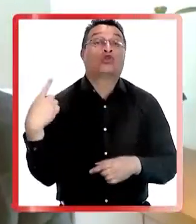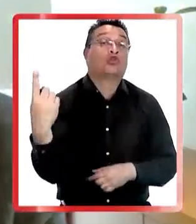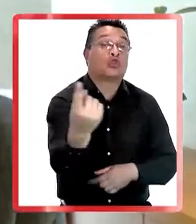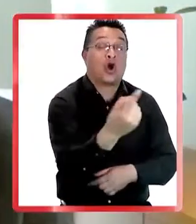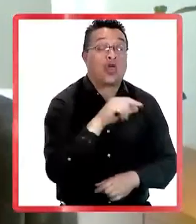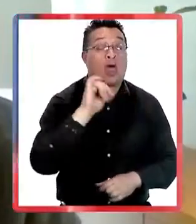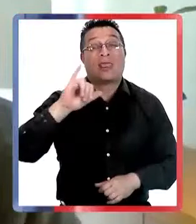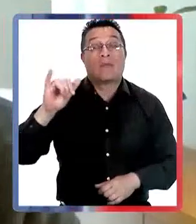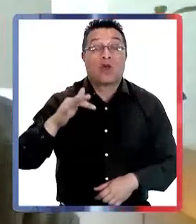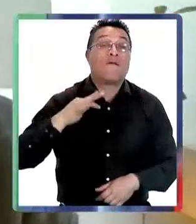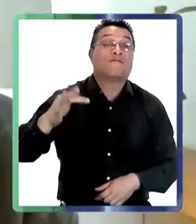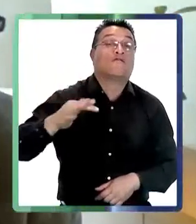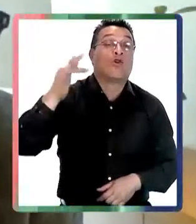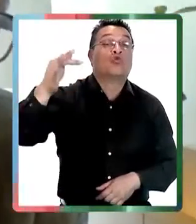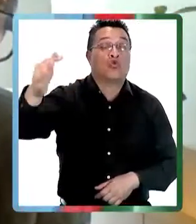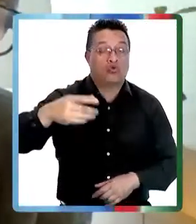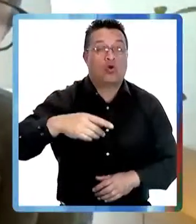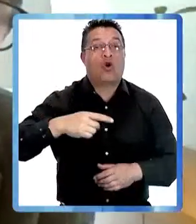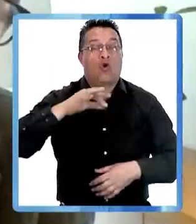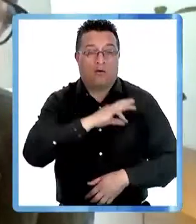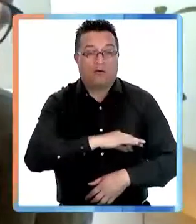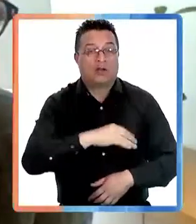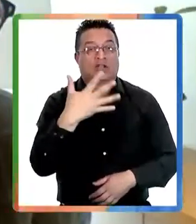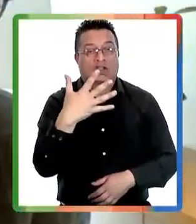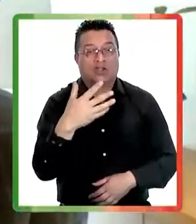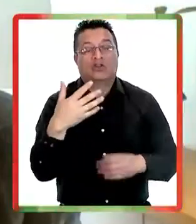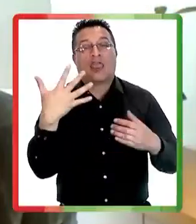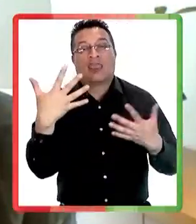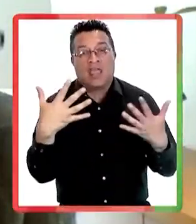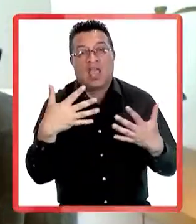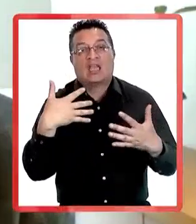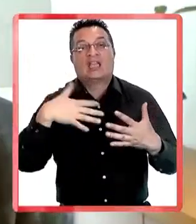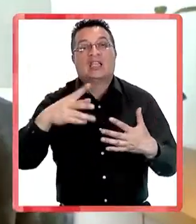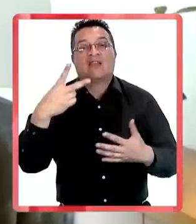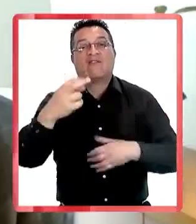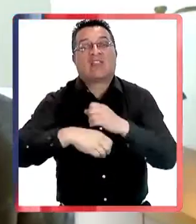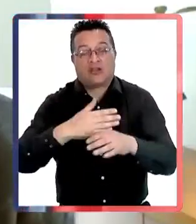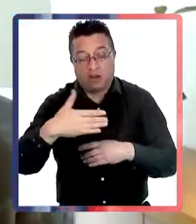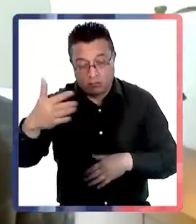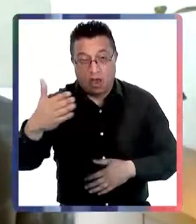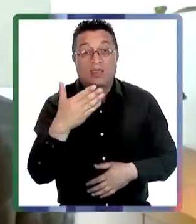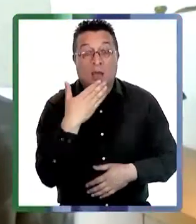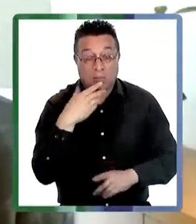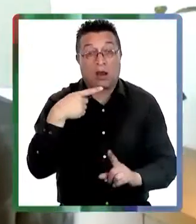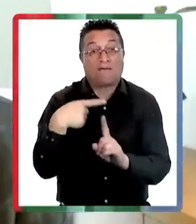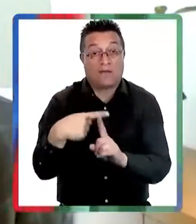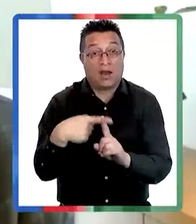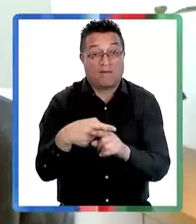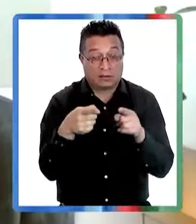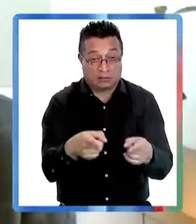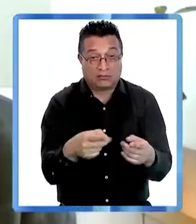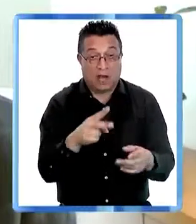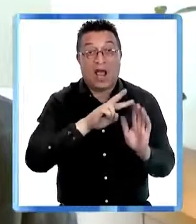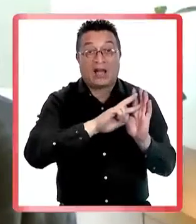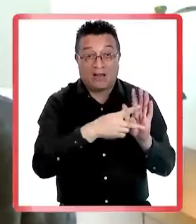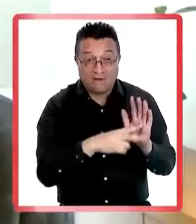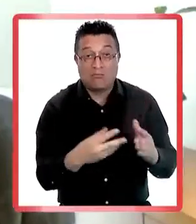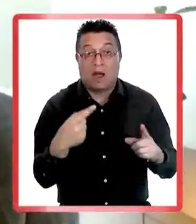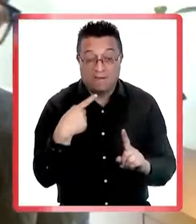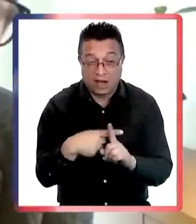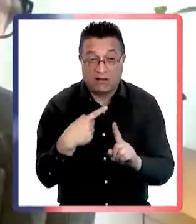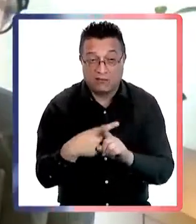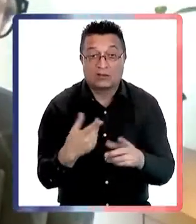todos aquellos que se van a jubilar en los próximos 5, 10, 15 o 20 años, que también se van a ver beneficiados con esa